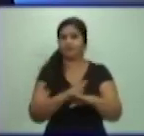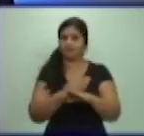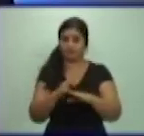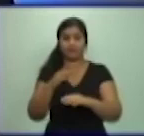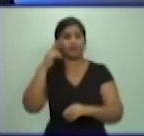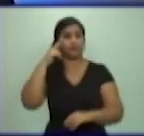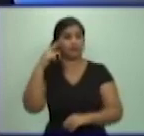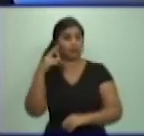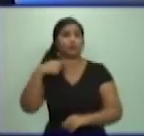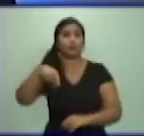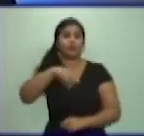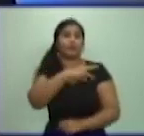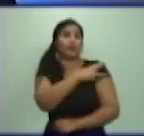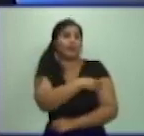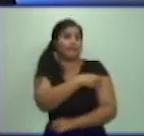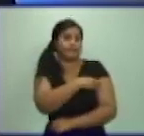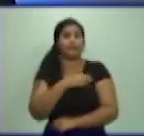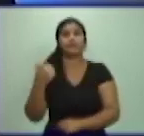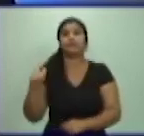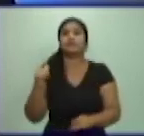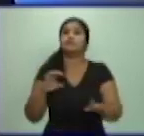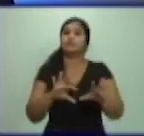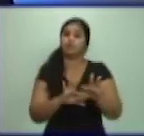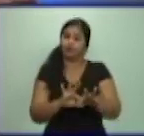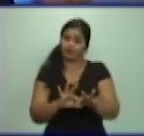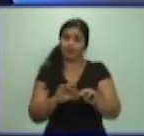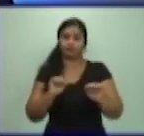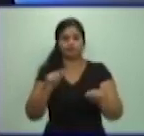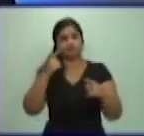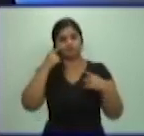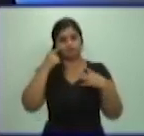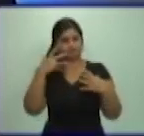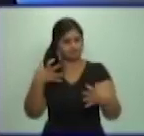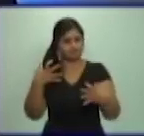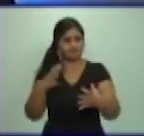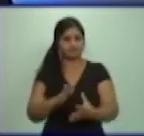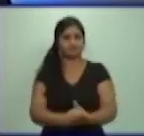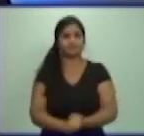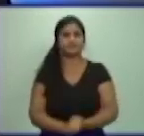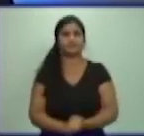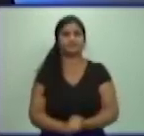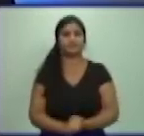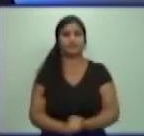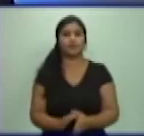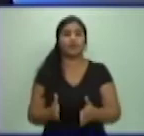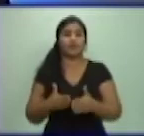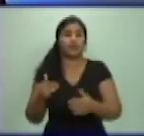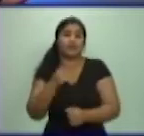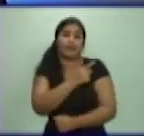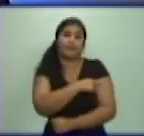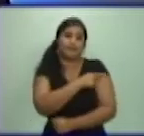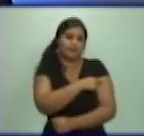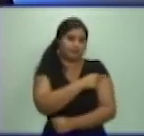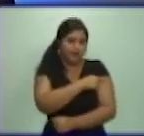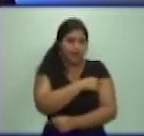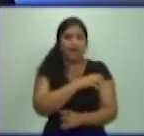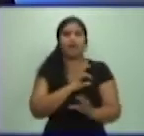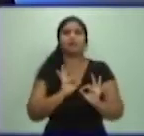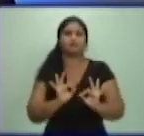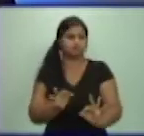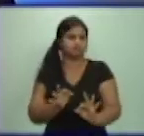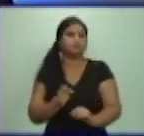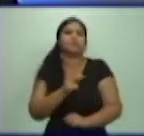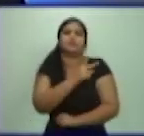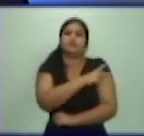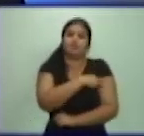grado y ya las estructuras gramaticales usted las domina desde el nivel educativo primaria, en secundaria básica y bueno, aquí en preuniversitario,